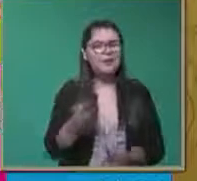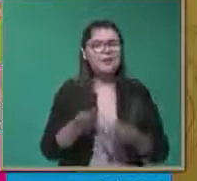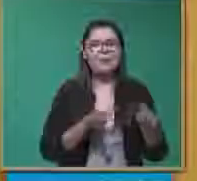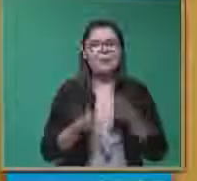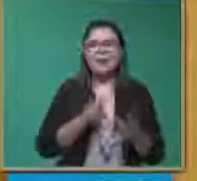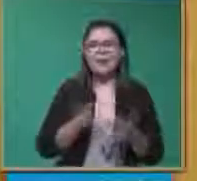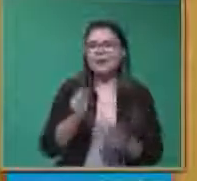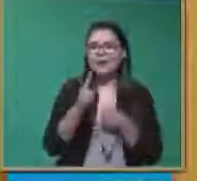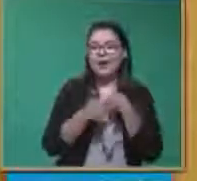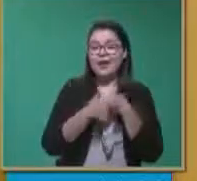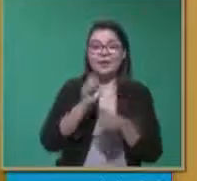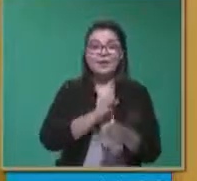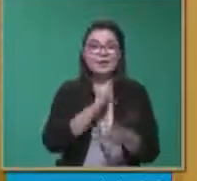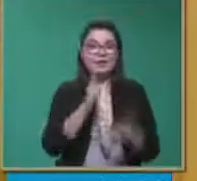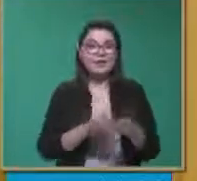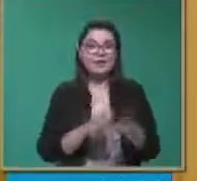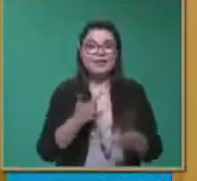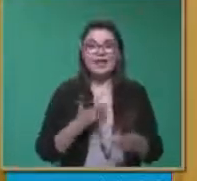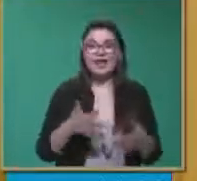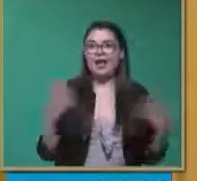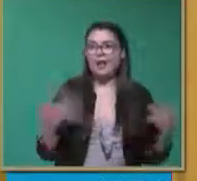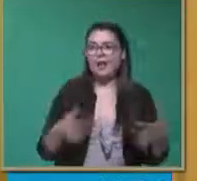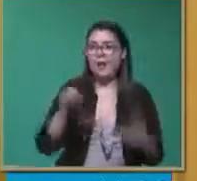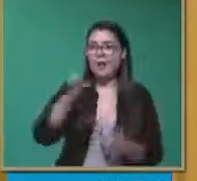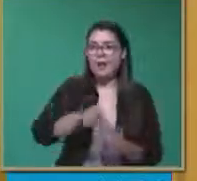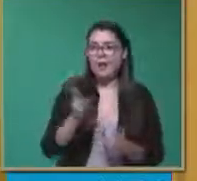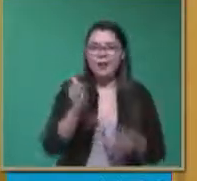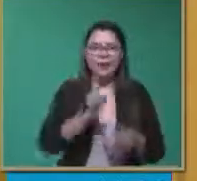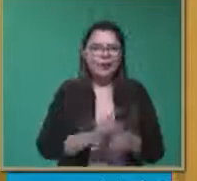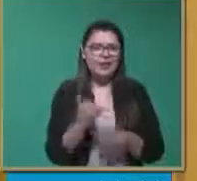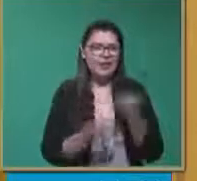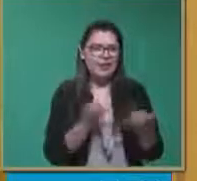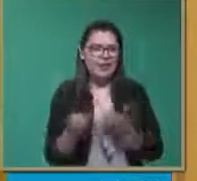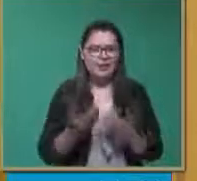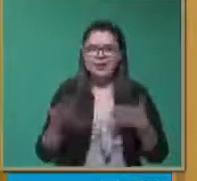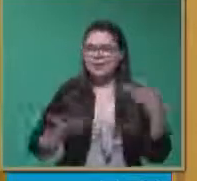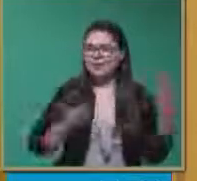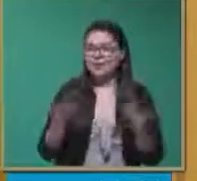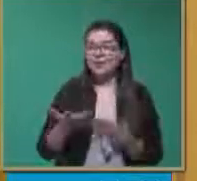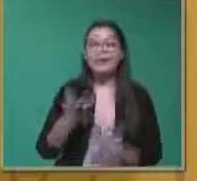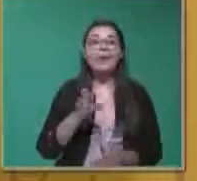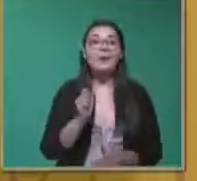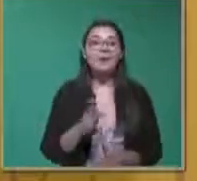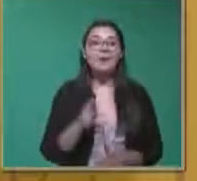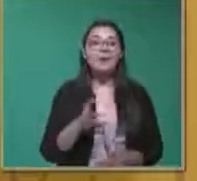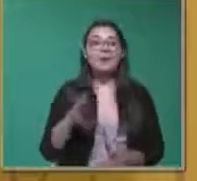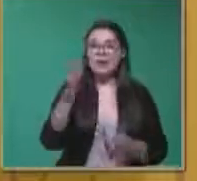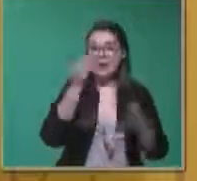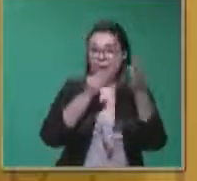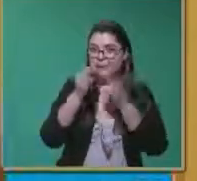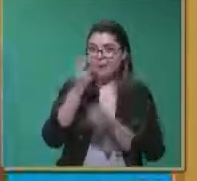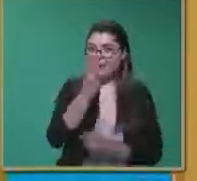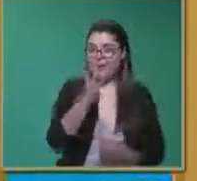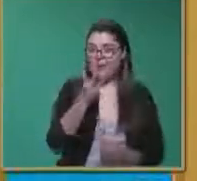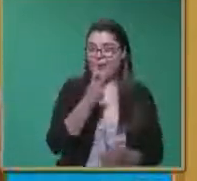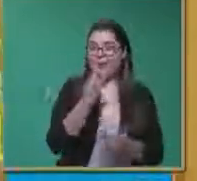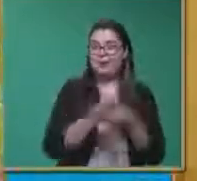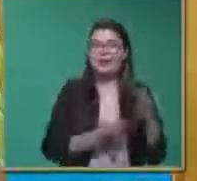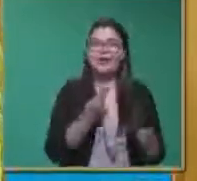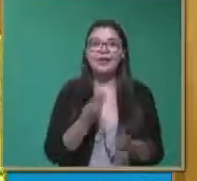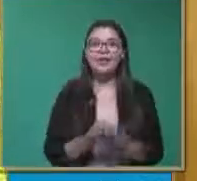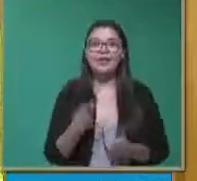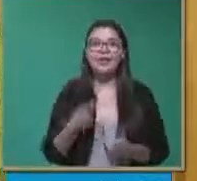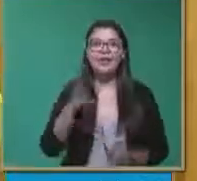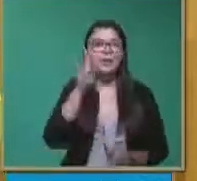nada más es día de juegos y diversión, también vamos a aprender en los primeros dos segmentos y por eso la maestra Gris nos va a decir que, con qué